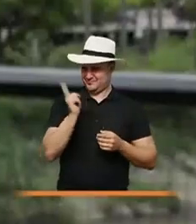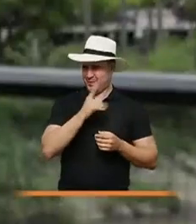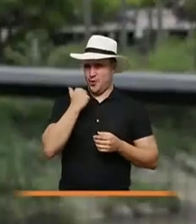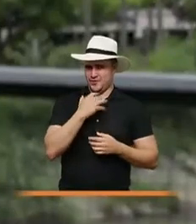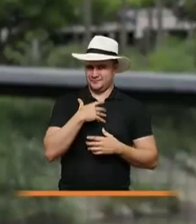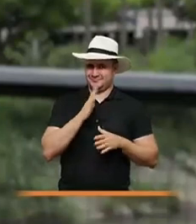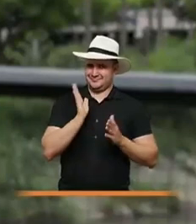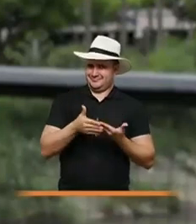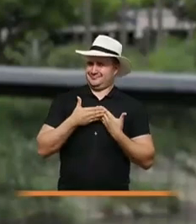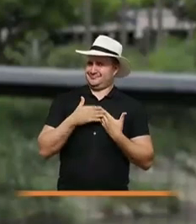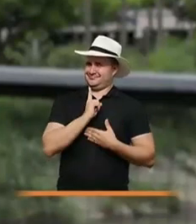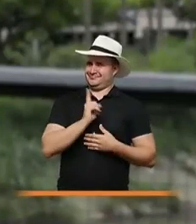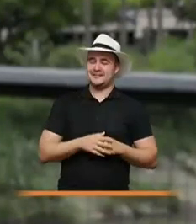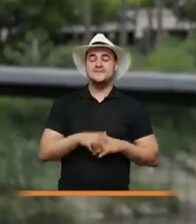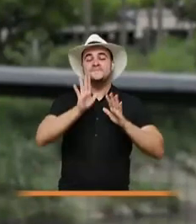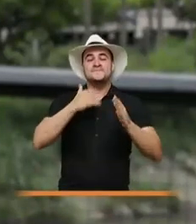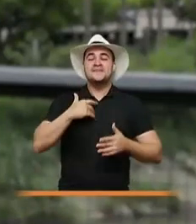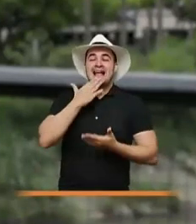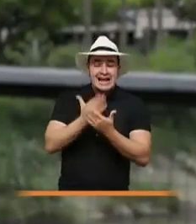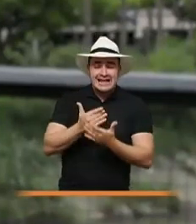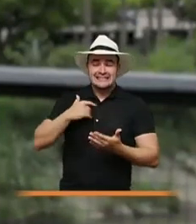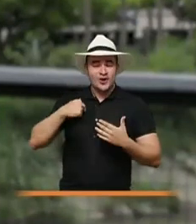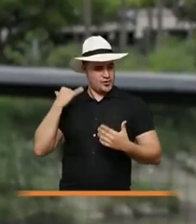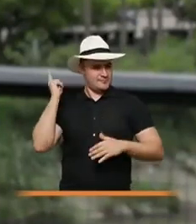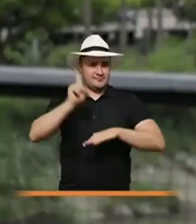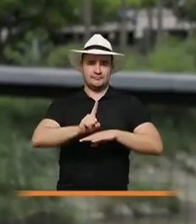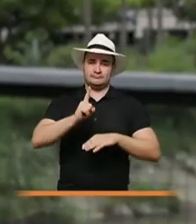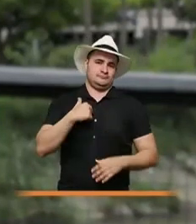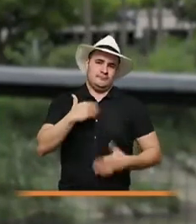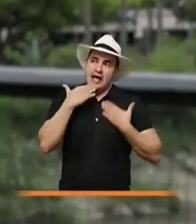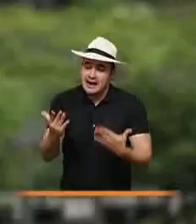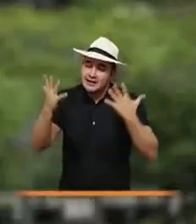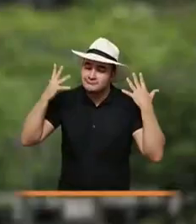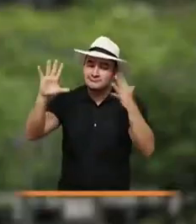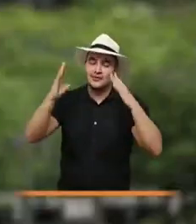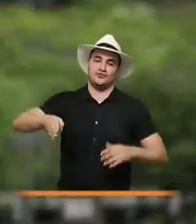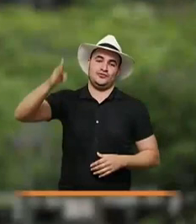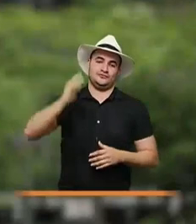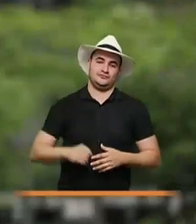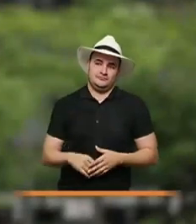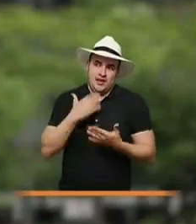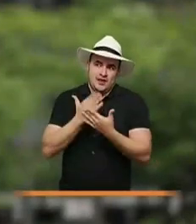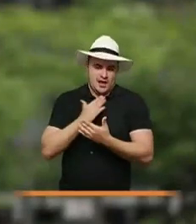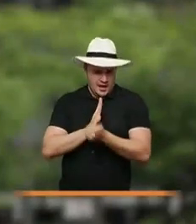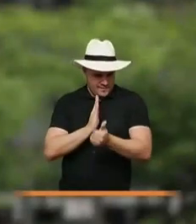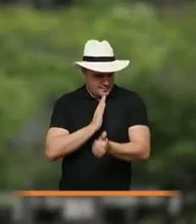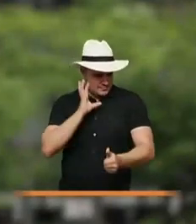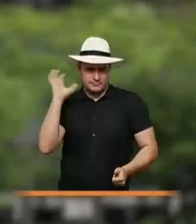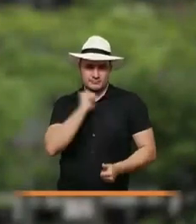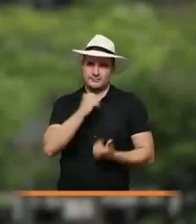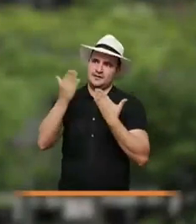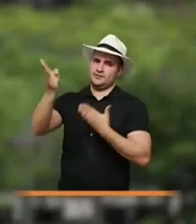el triunfo especialmente a dios que es el culpable que tenga ese talento y posteriormente obvio a